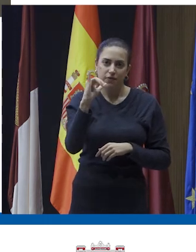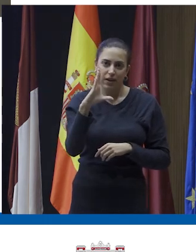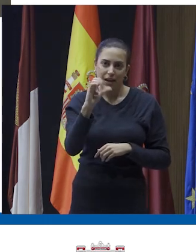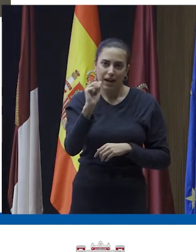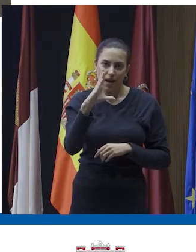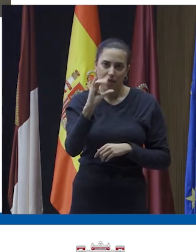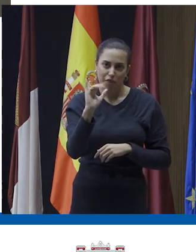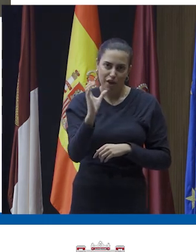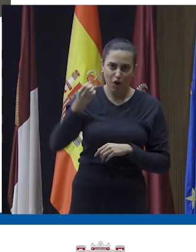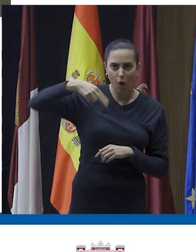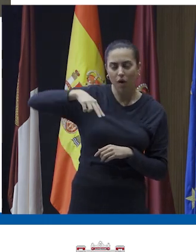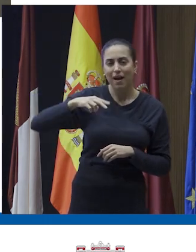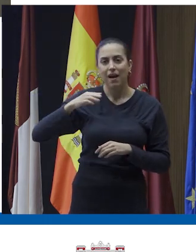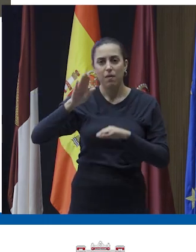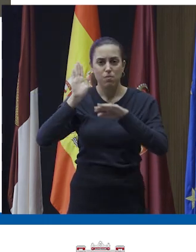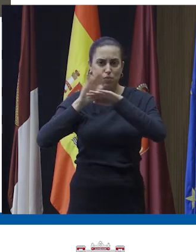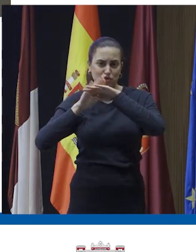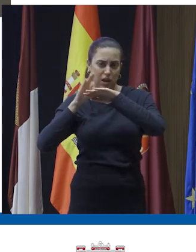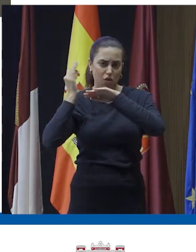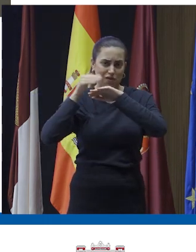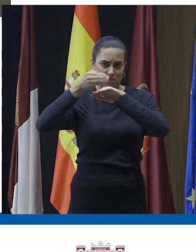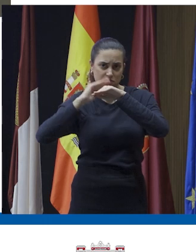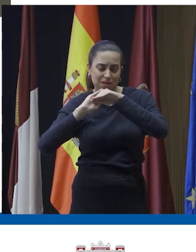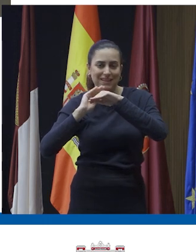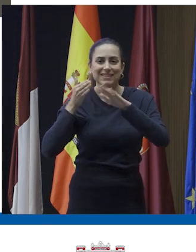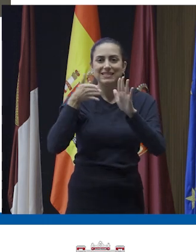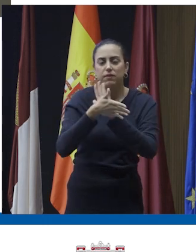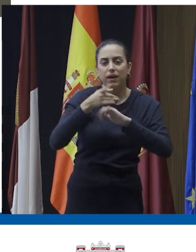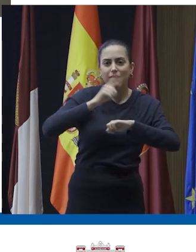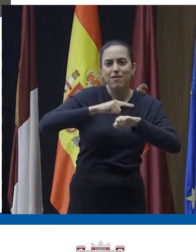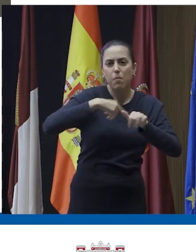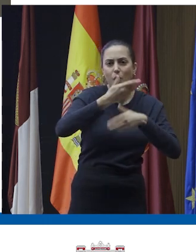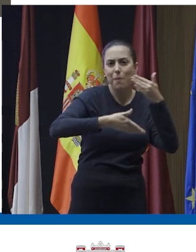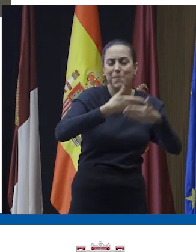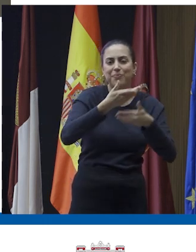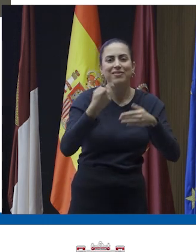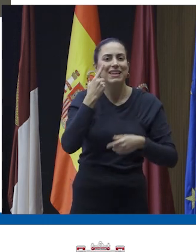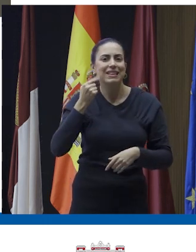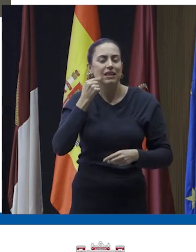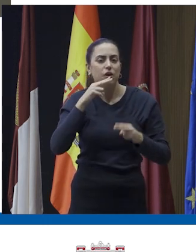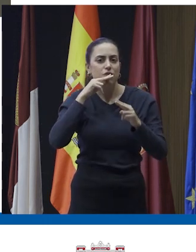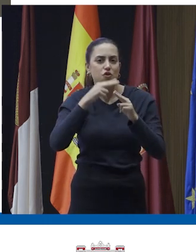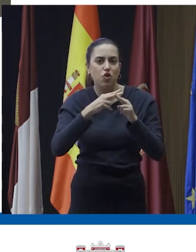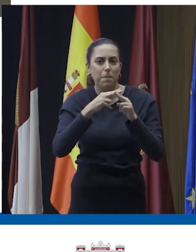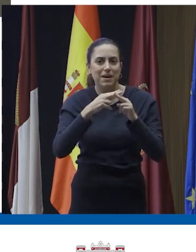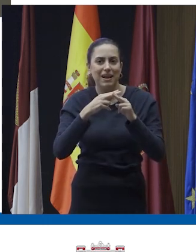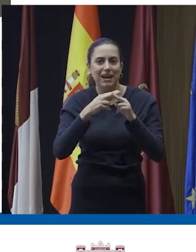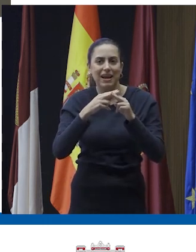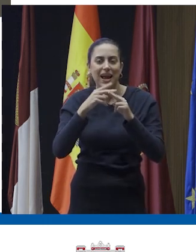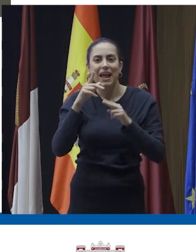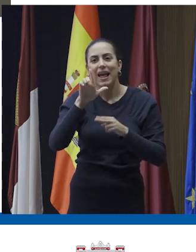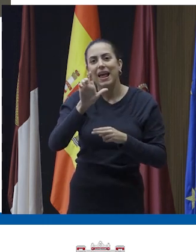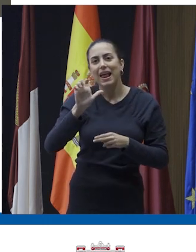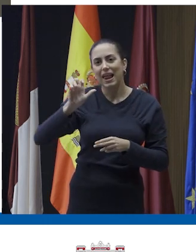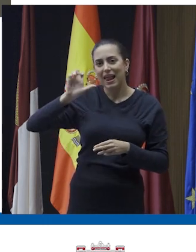Que la vamos a ver aquí. Entonces, pues cuando pasa un tiempo, pues es lo típico que se conoce como que se me ha ensuciado la lentilla, que